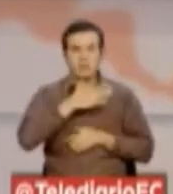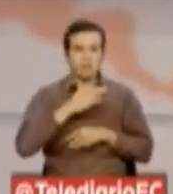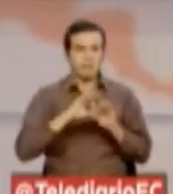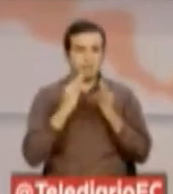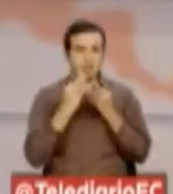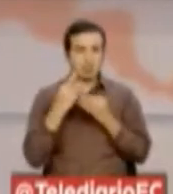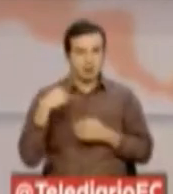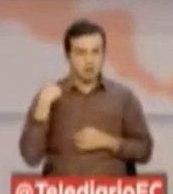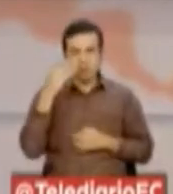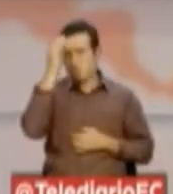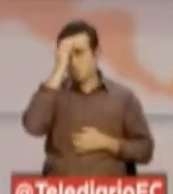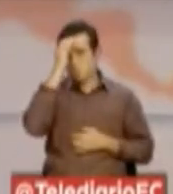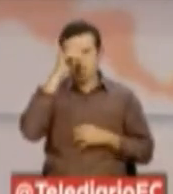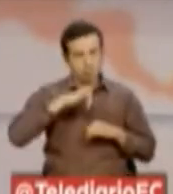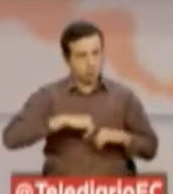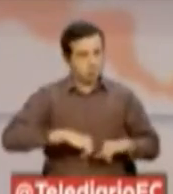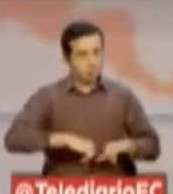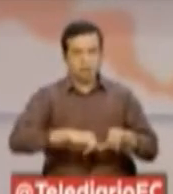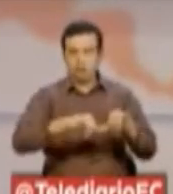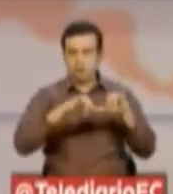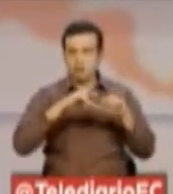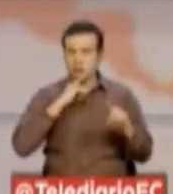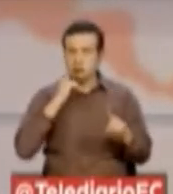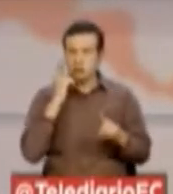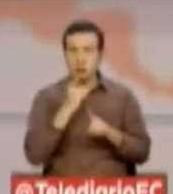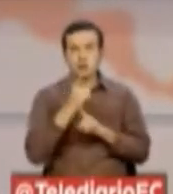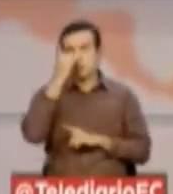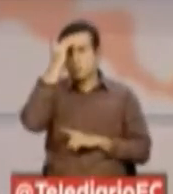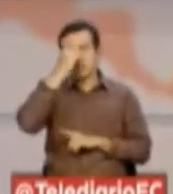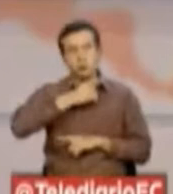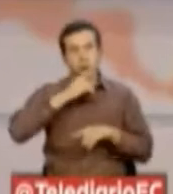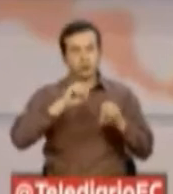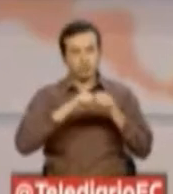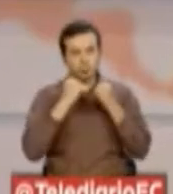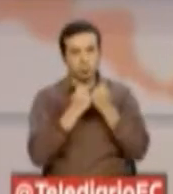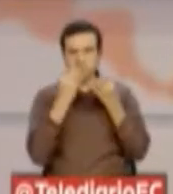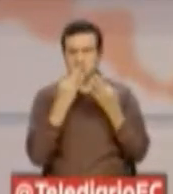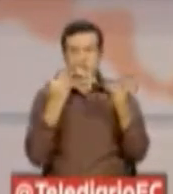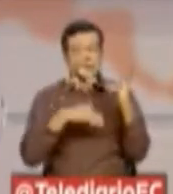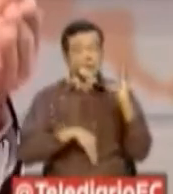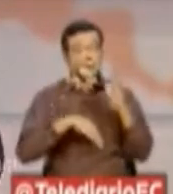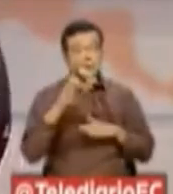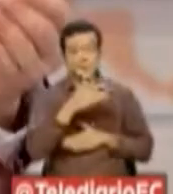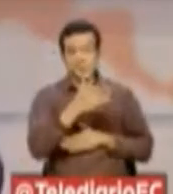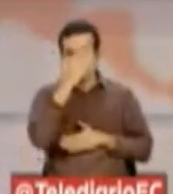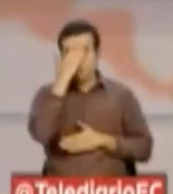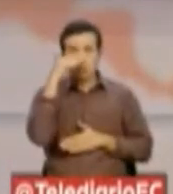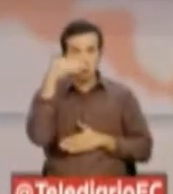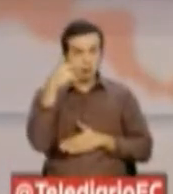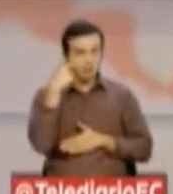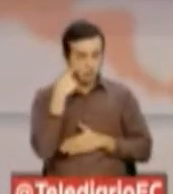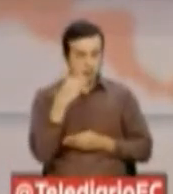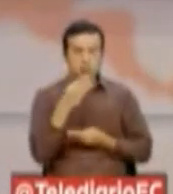y la mía sigue siéndolo y por eso optamos por el socialismo en términos radicales aún más de recibir a dentro de poco un